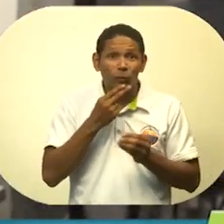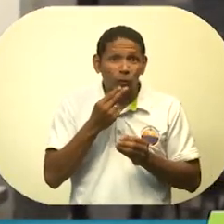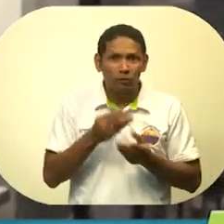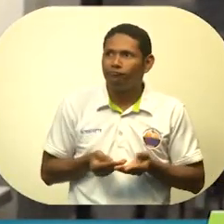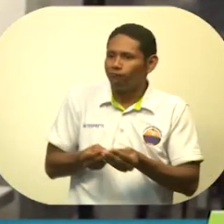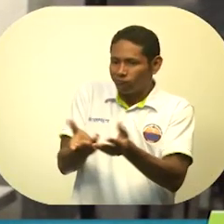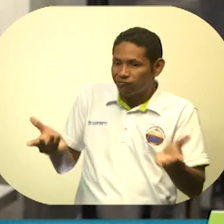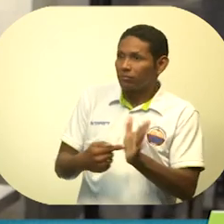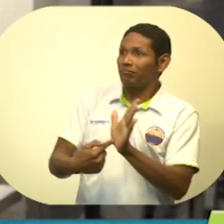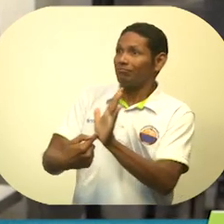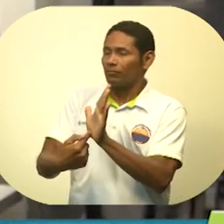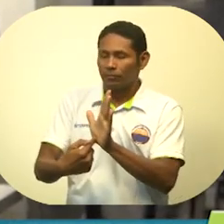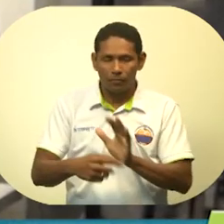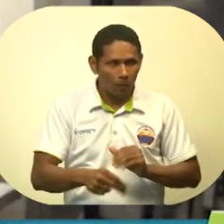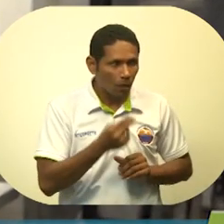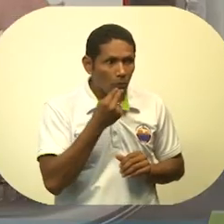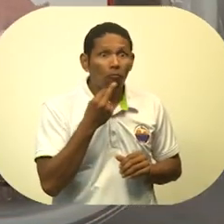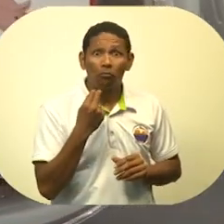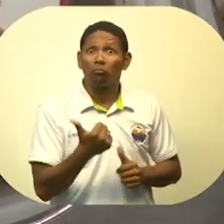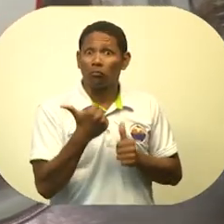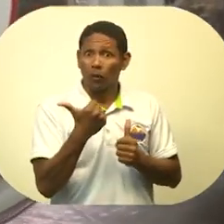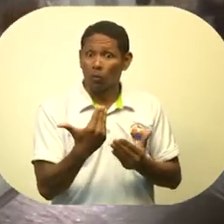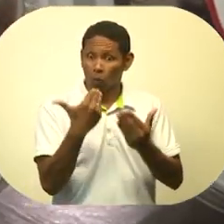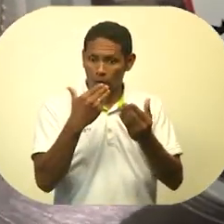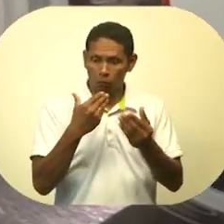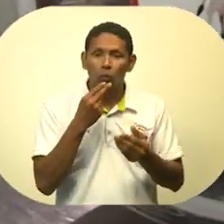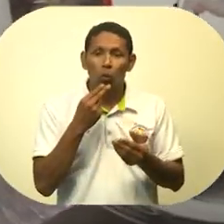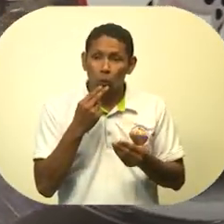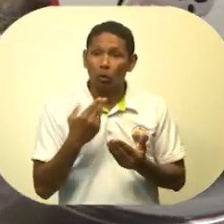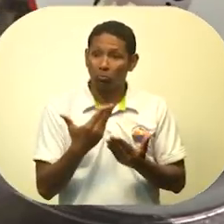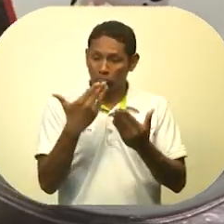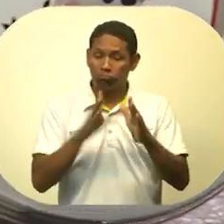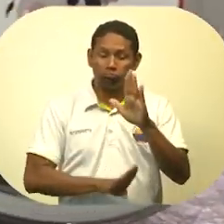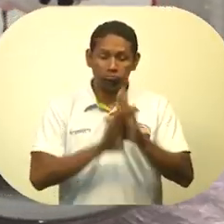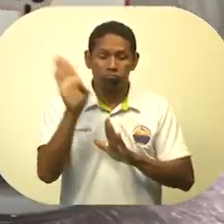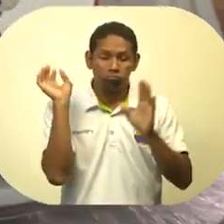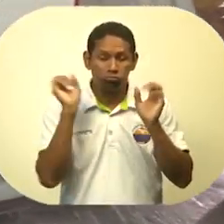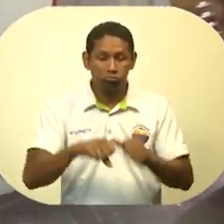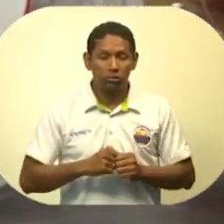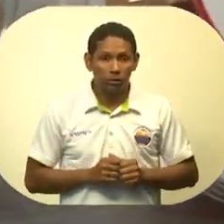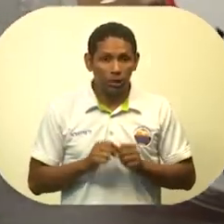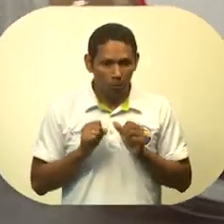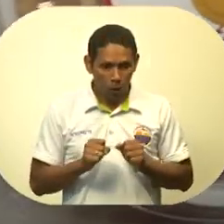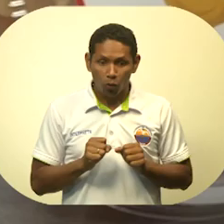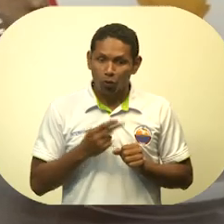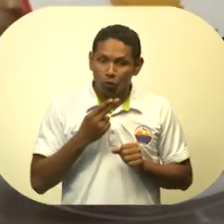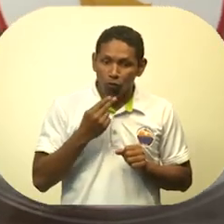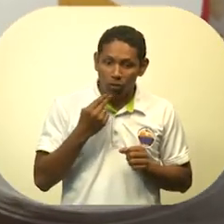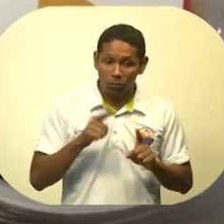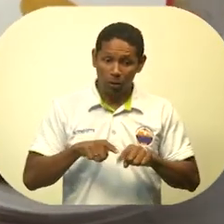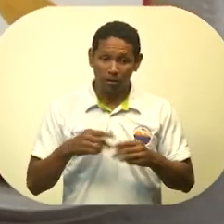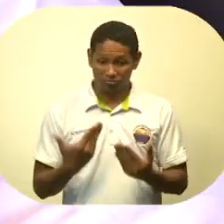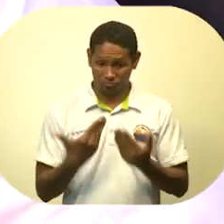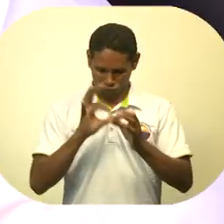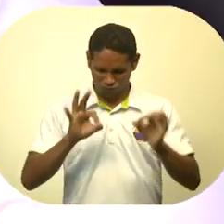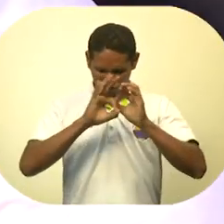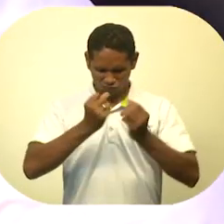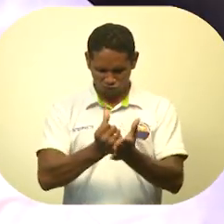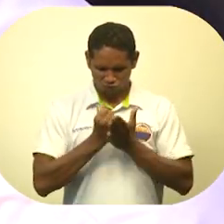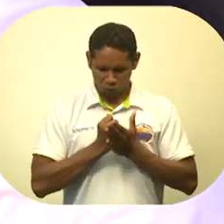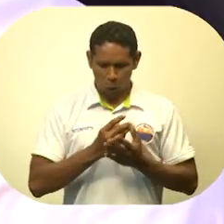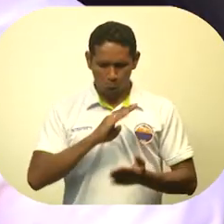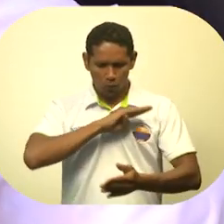Fantástico. Es un dulce que estoy seguro va a tener éxito. Va a consumir dulce, pero con proteína. Cabe